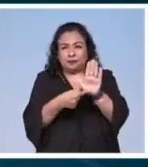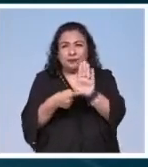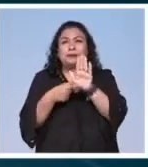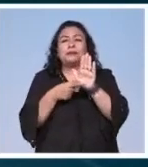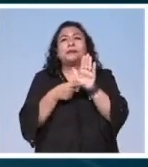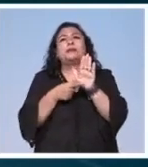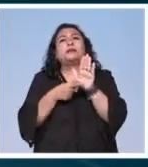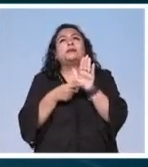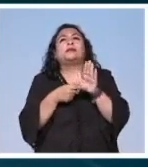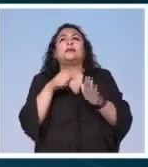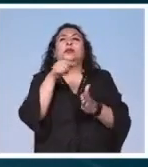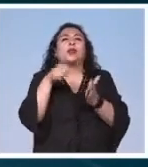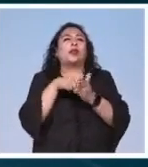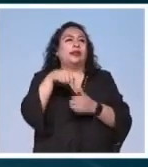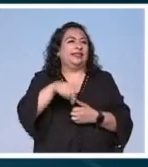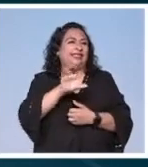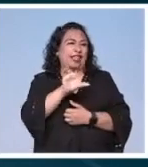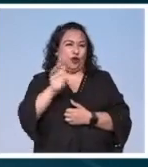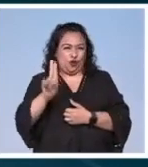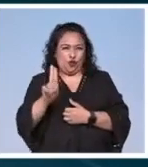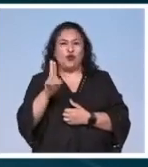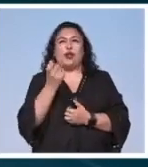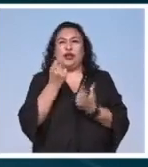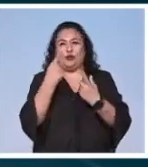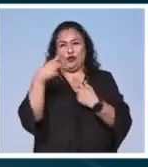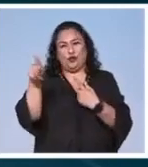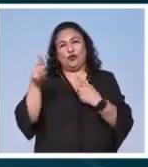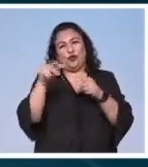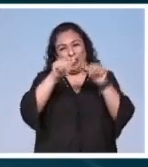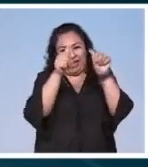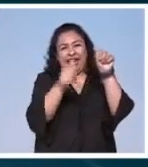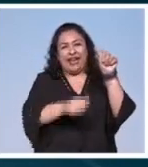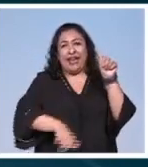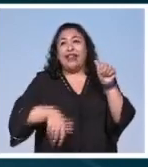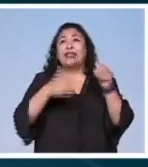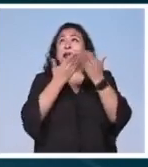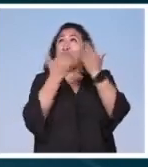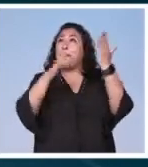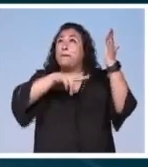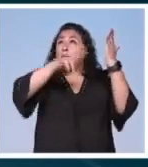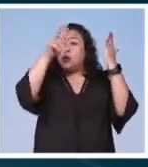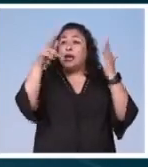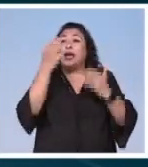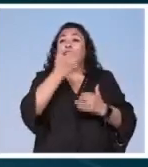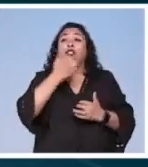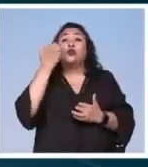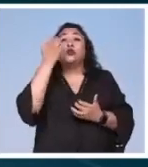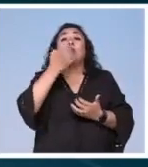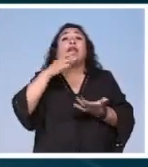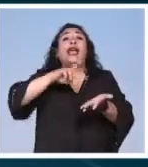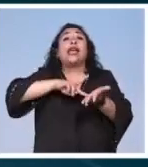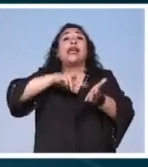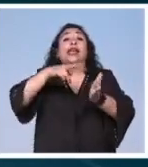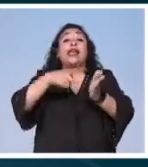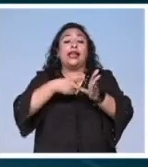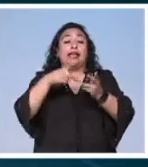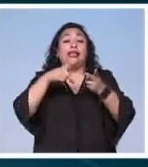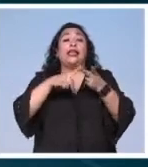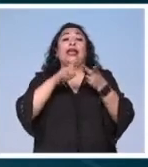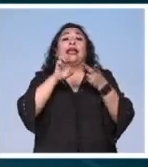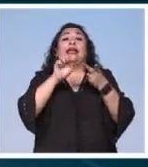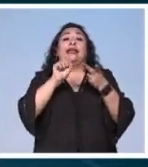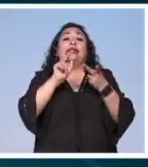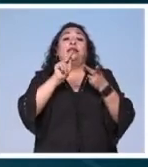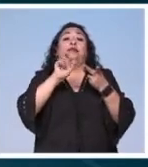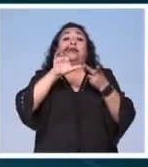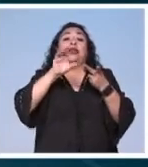por Ciudad Universitaria, por algunos de sus trabajos, los murales de la Facultad de Ingeniería, el espacio escultórico,